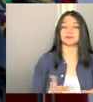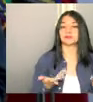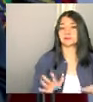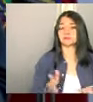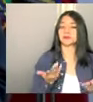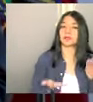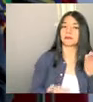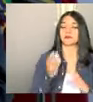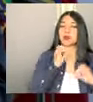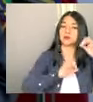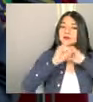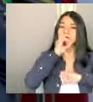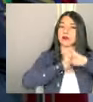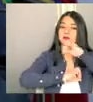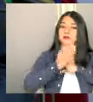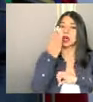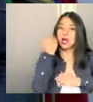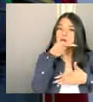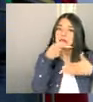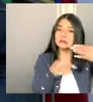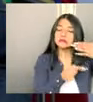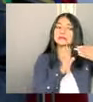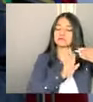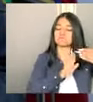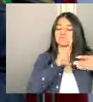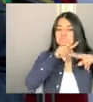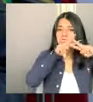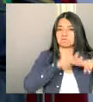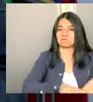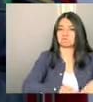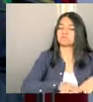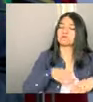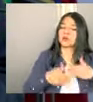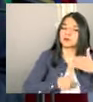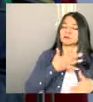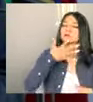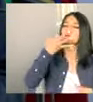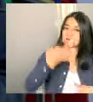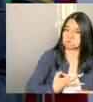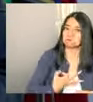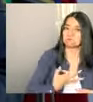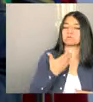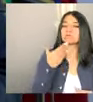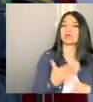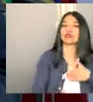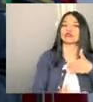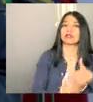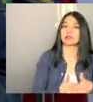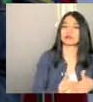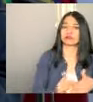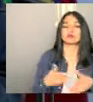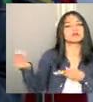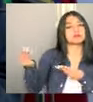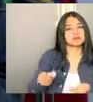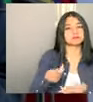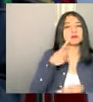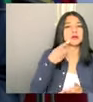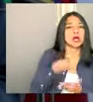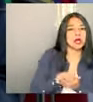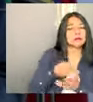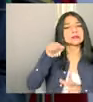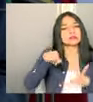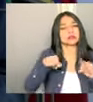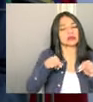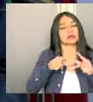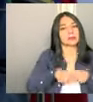observaciones que se presentaron en su momento, ya nos quedará a nosotros definir si es que el proceso licitatorio se reabre en estos